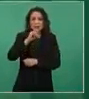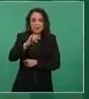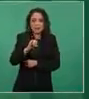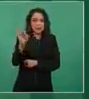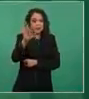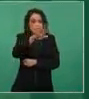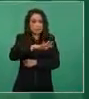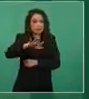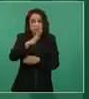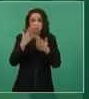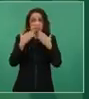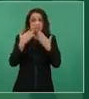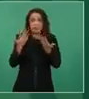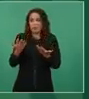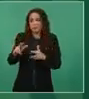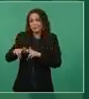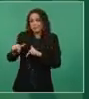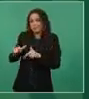a